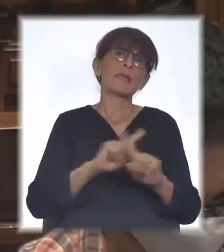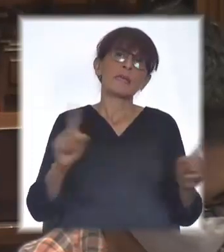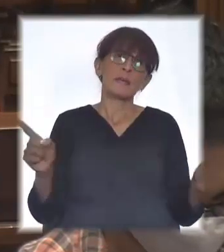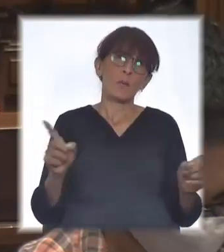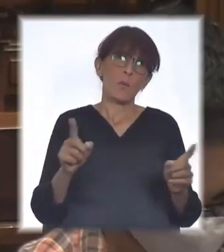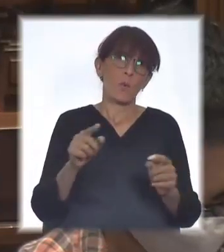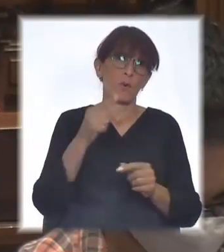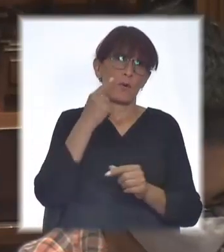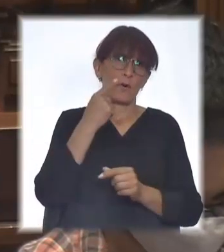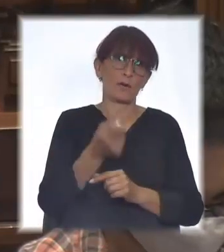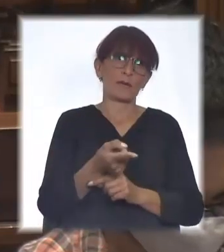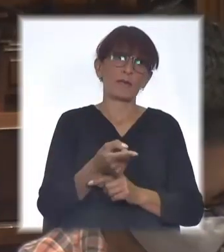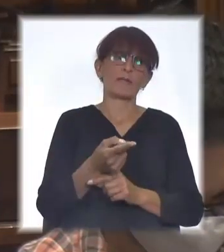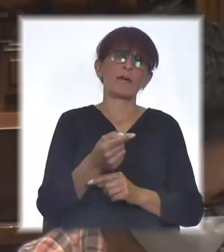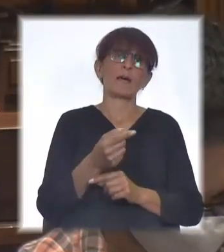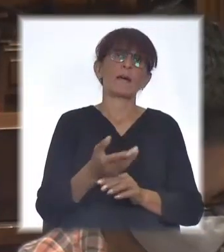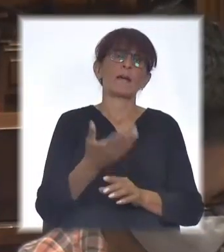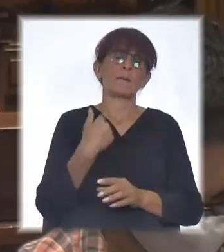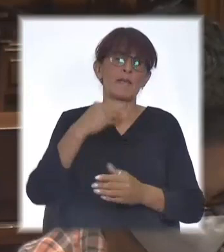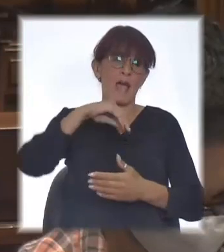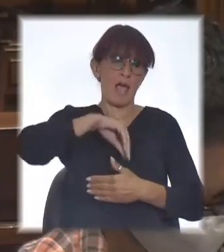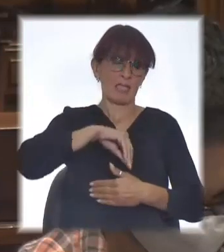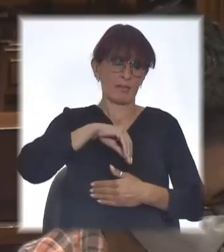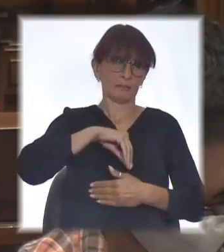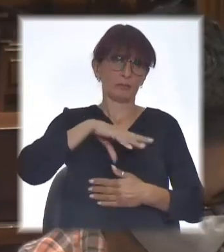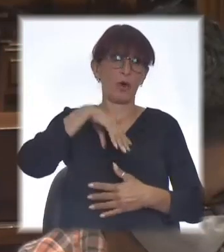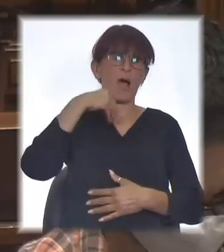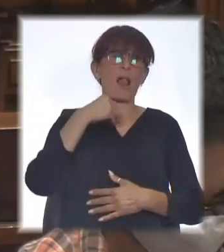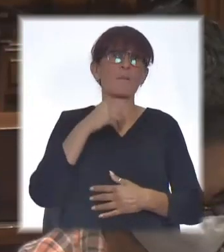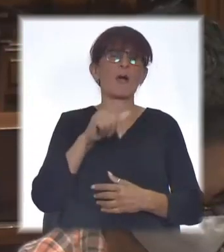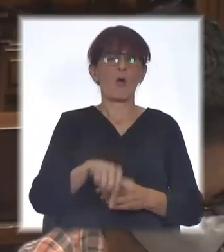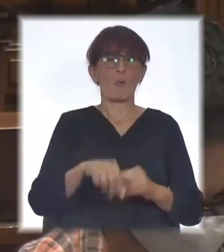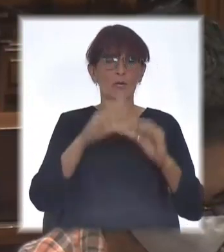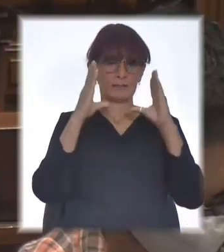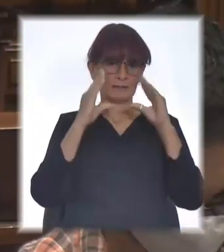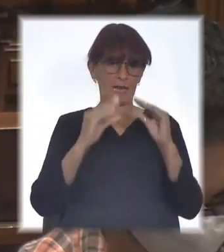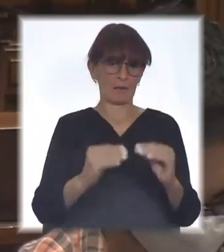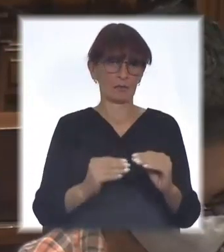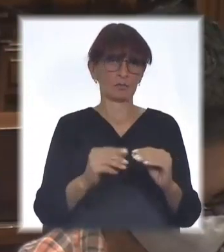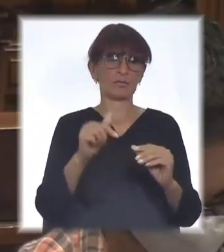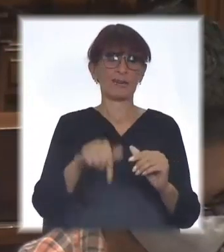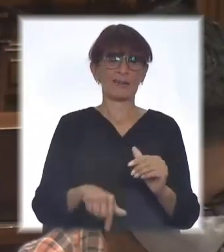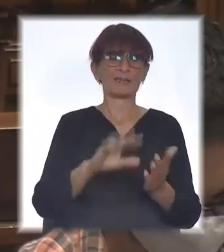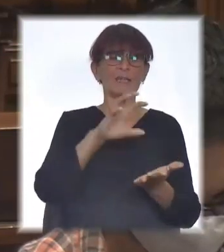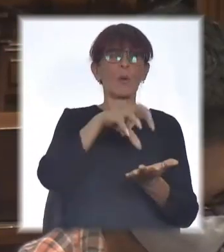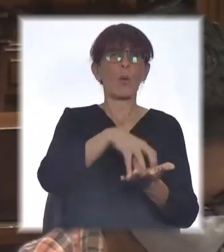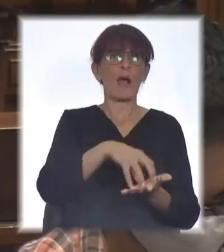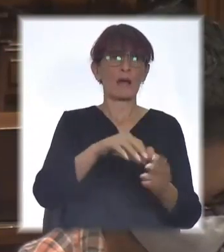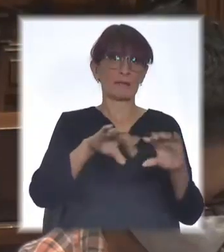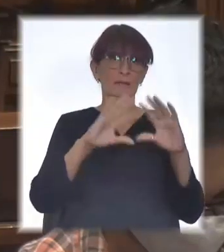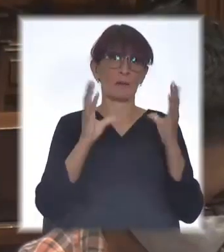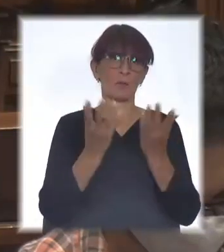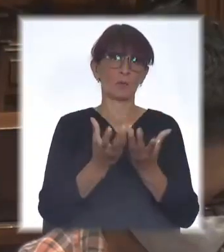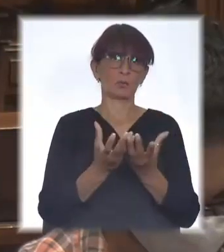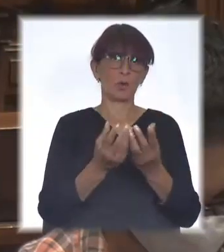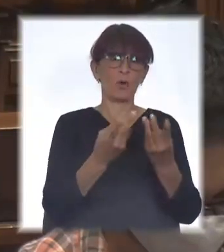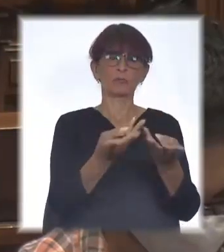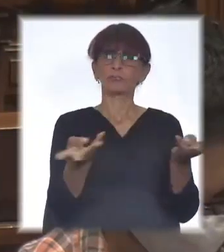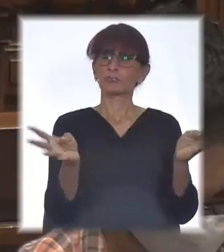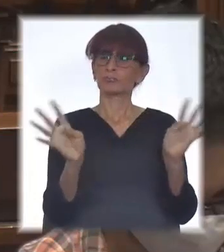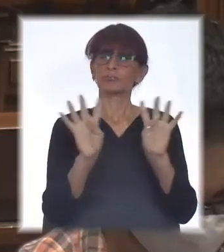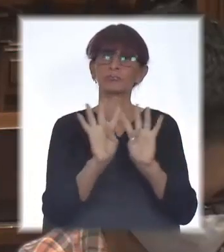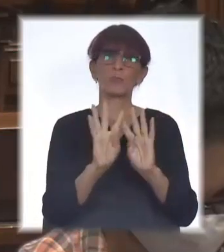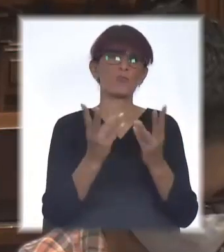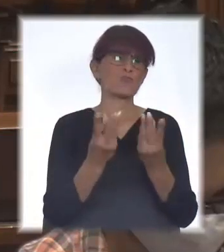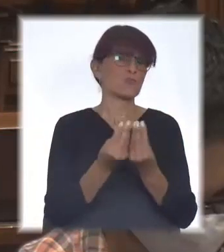cal hará más profundamente en mi alma como la de esta noche en este lugar del mundo rodeado por